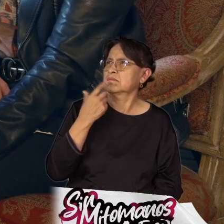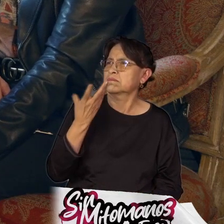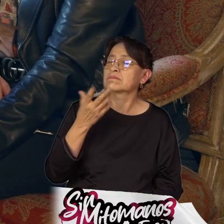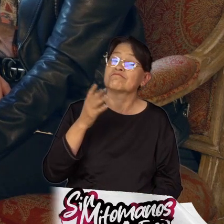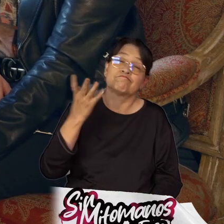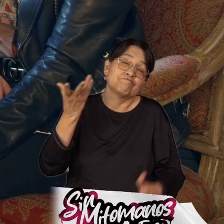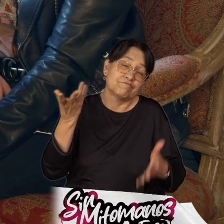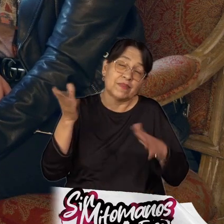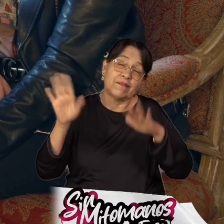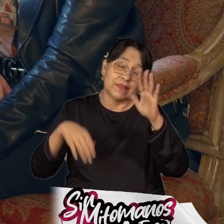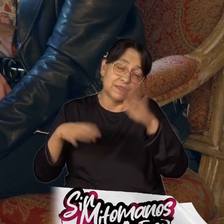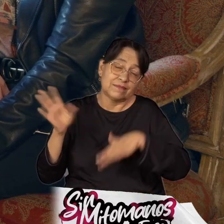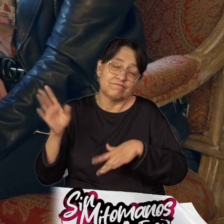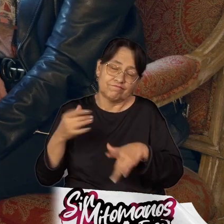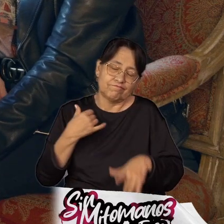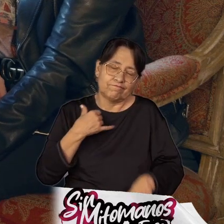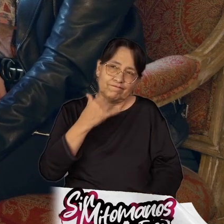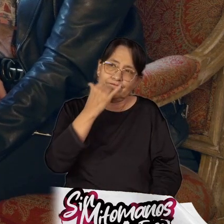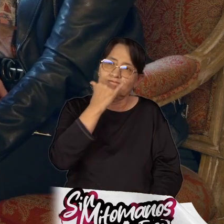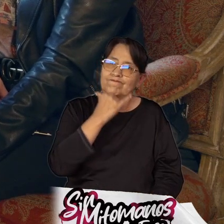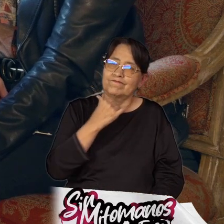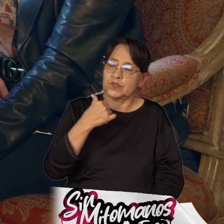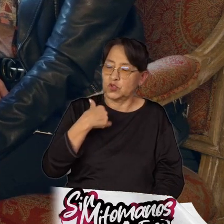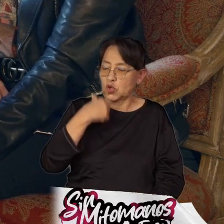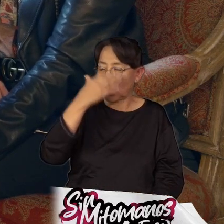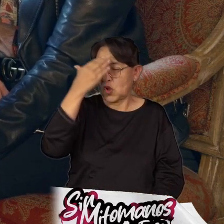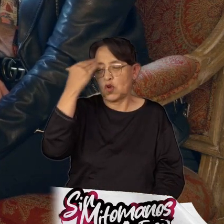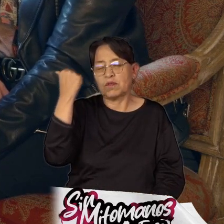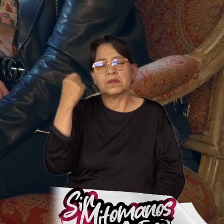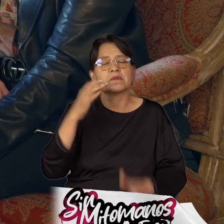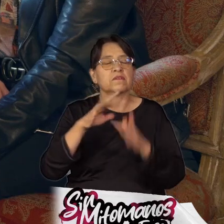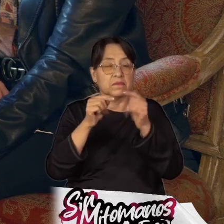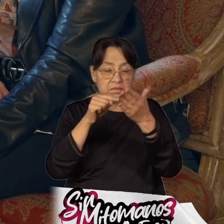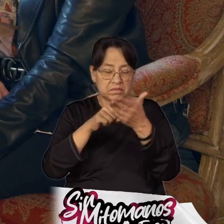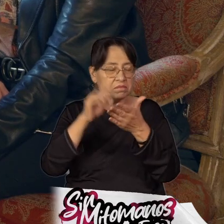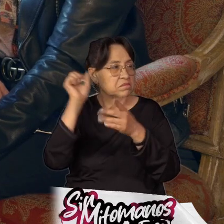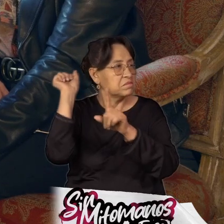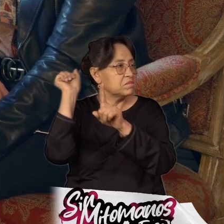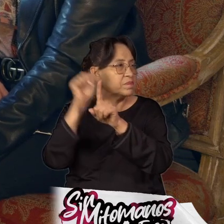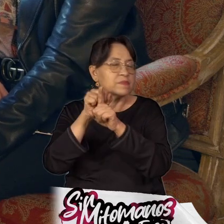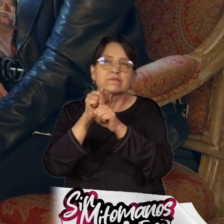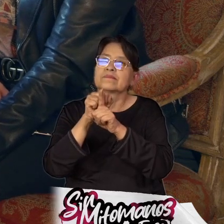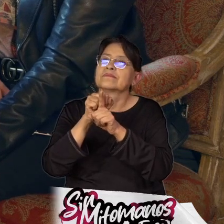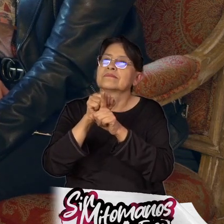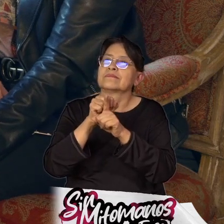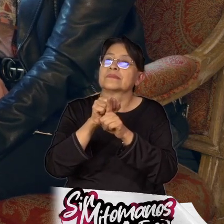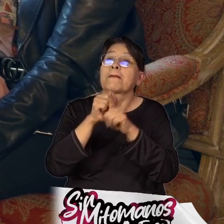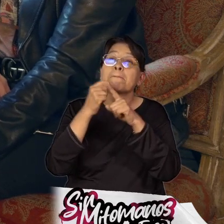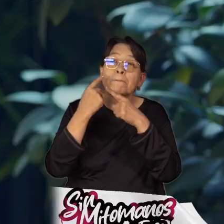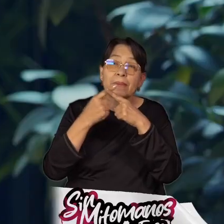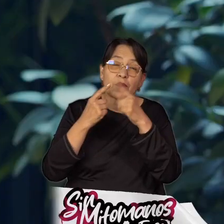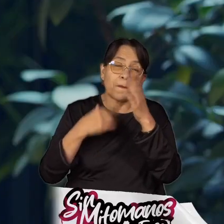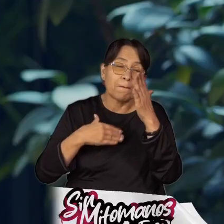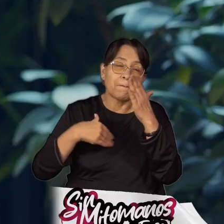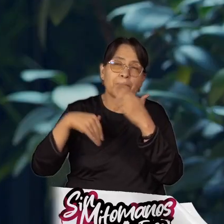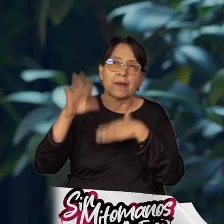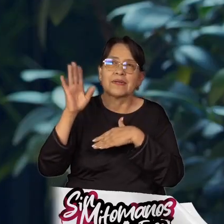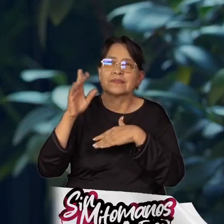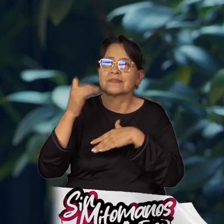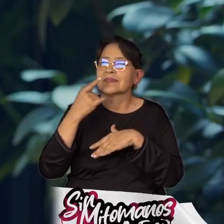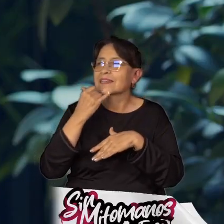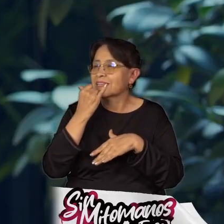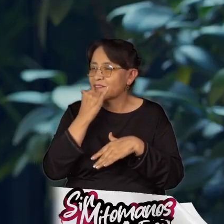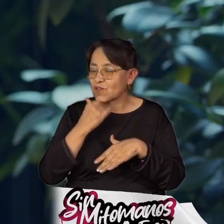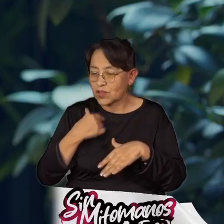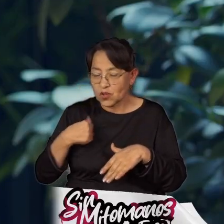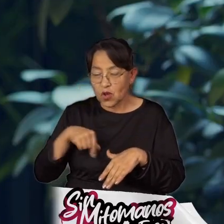yo creo que en muchas ocasiones erramos cuando nos olvidamos de las Escrituras, pero erramos cuando nos olvidamos de aquellos